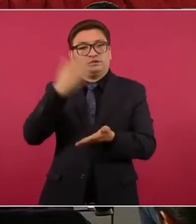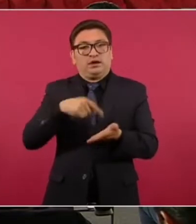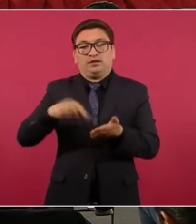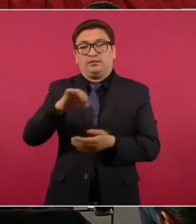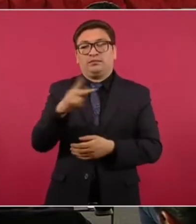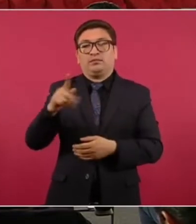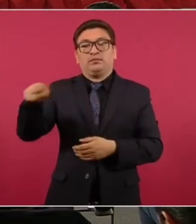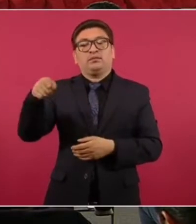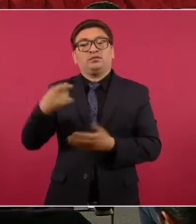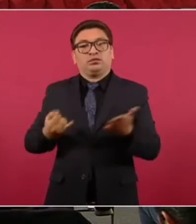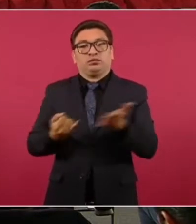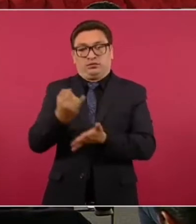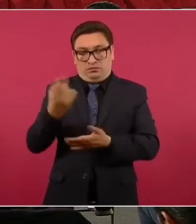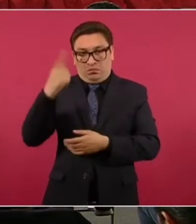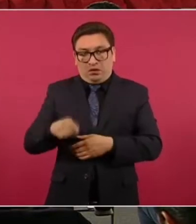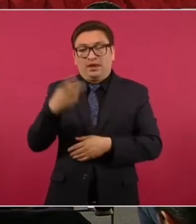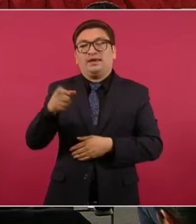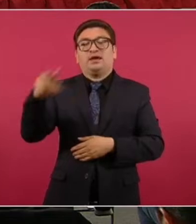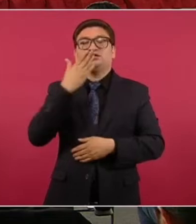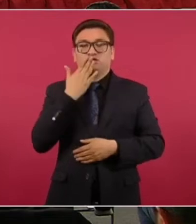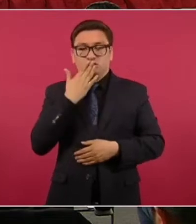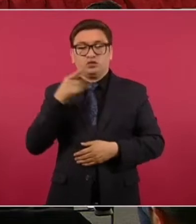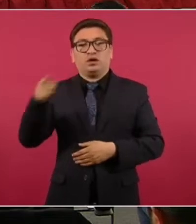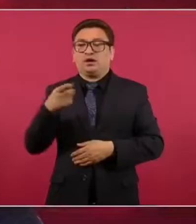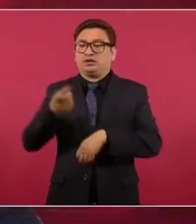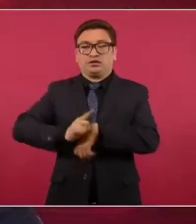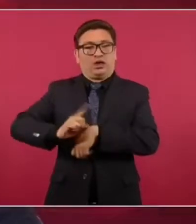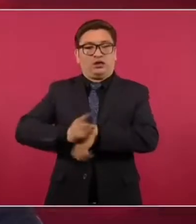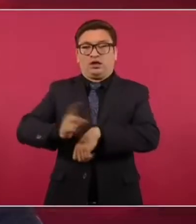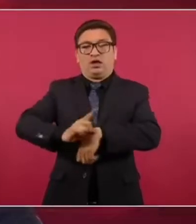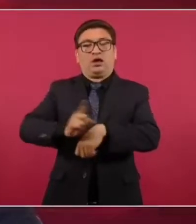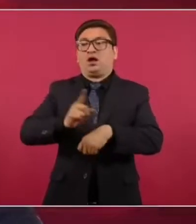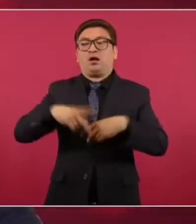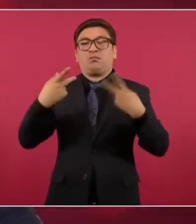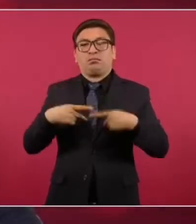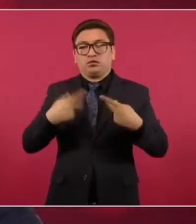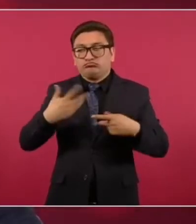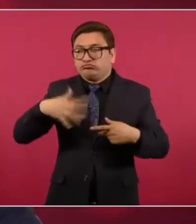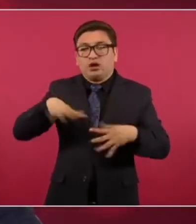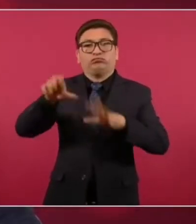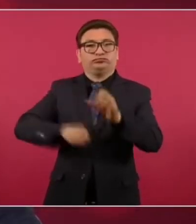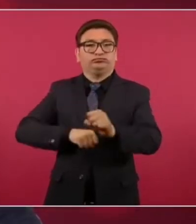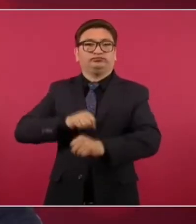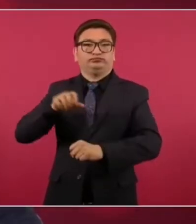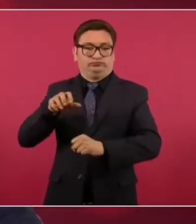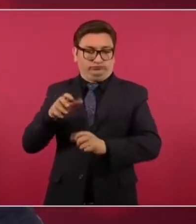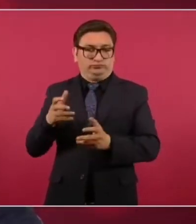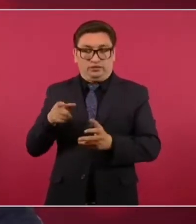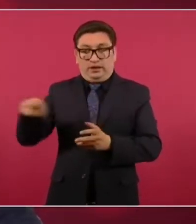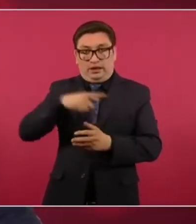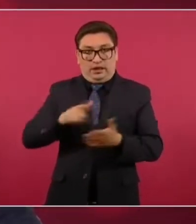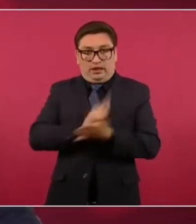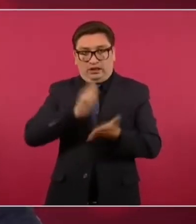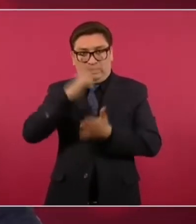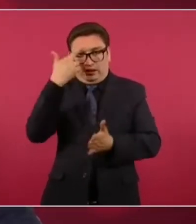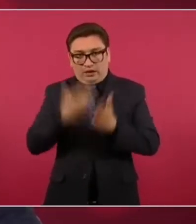ministerios públicos, y en el caso de Sonora todos los días se detienen personas infractoras de la